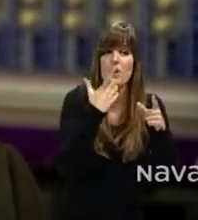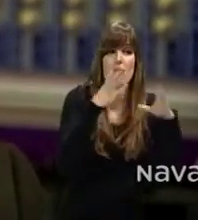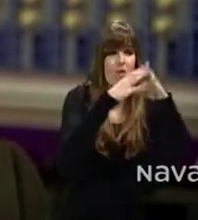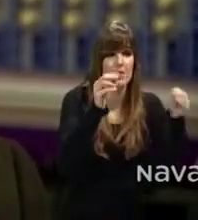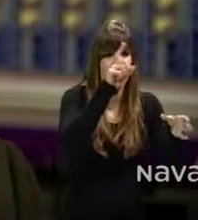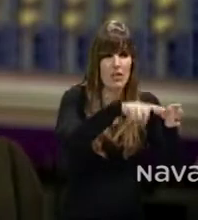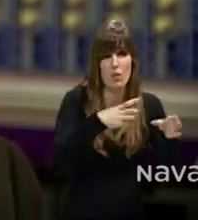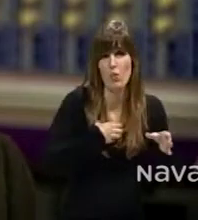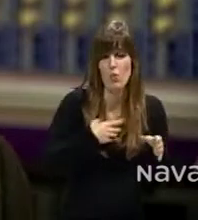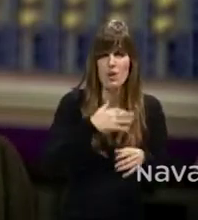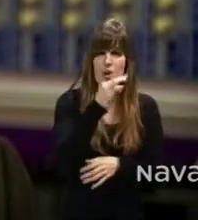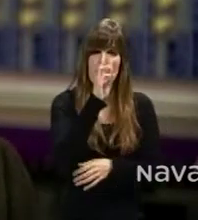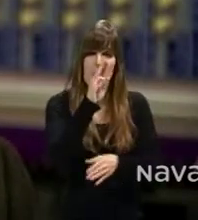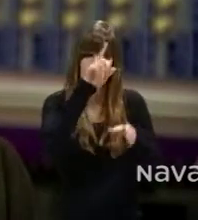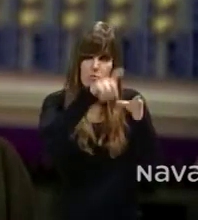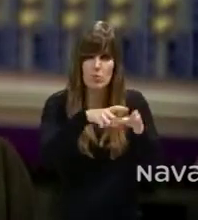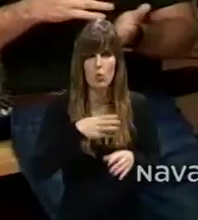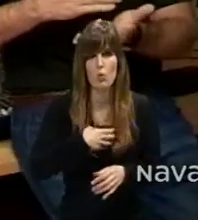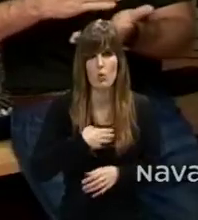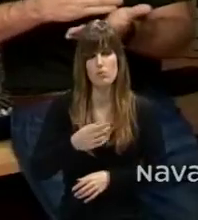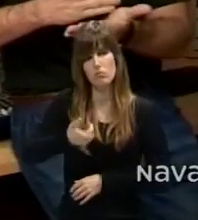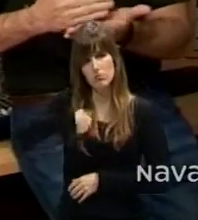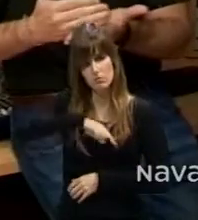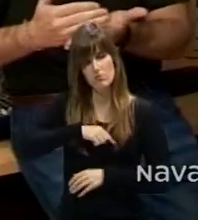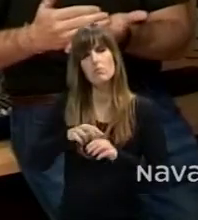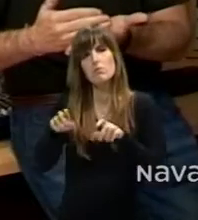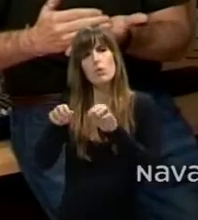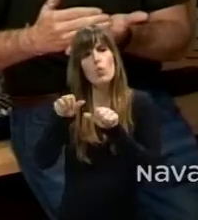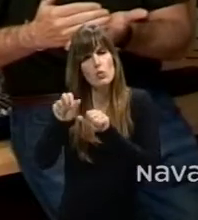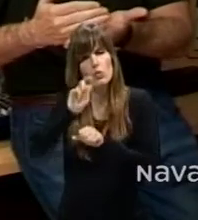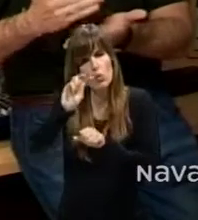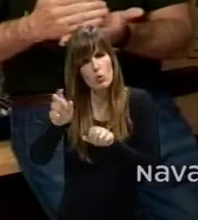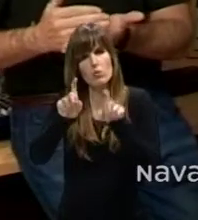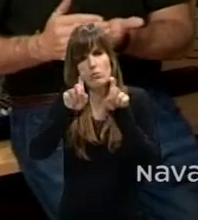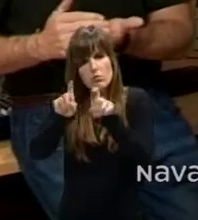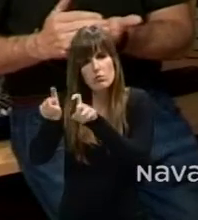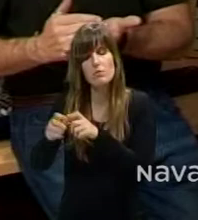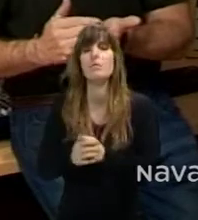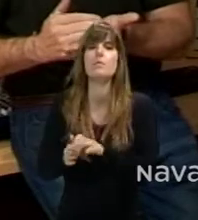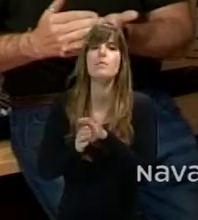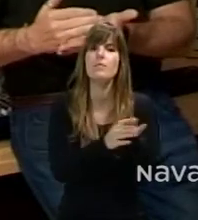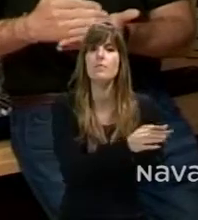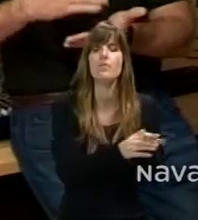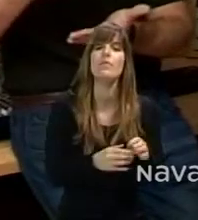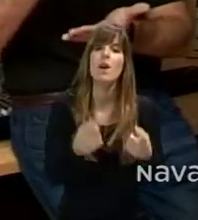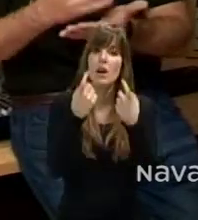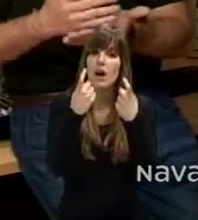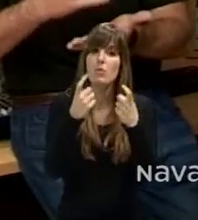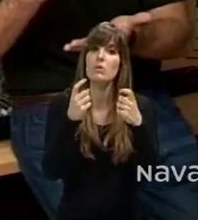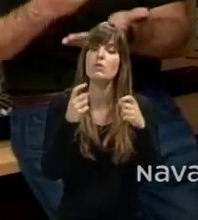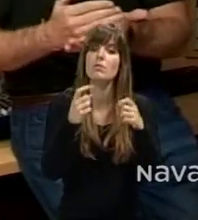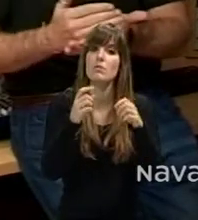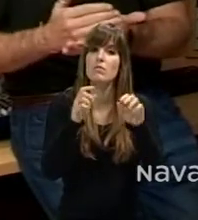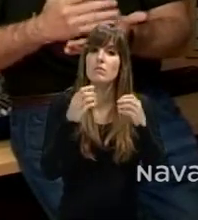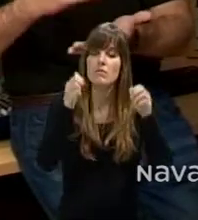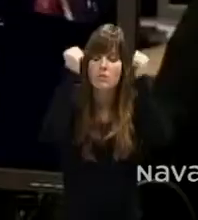o viene a una FP, pues ahí estamos con la formación no reglada. Cuando concluyen los alumnos la formación no concluye la relación con el centro. Entonces la bolsa de trabajo